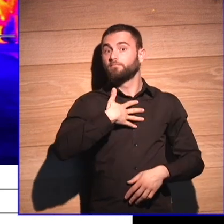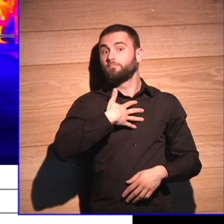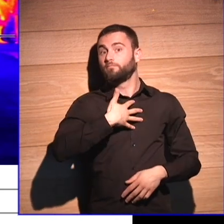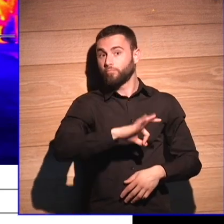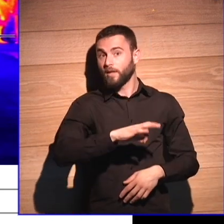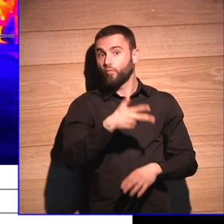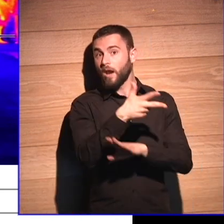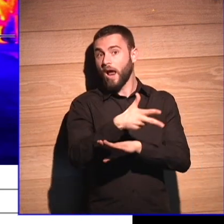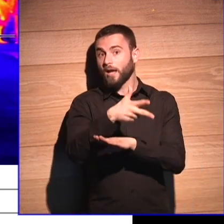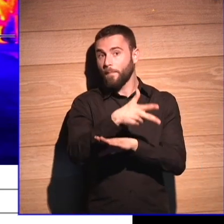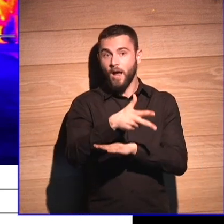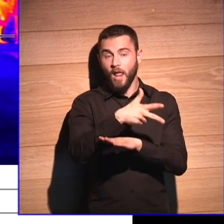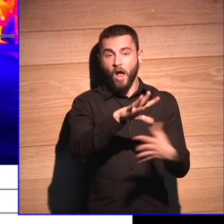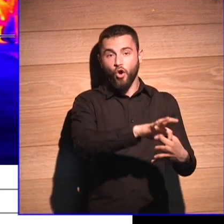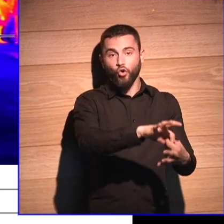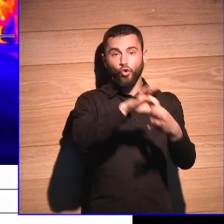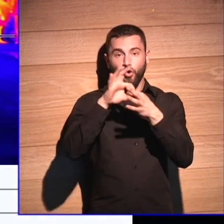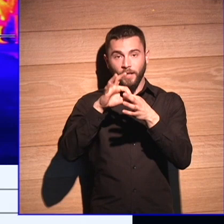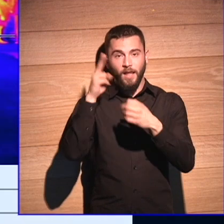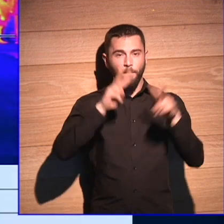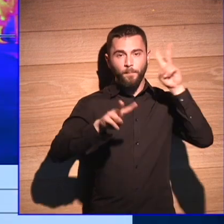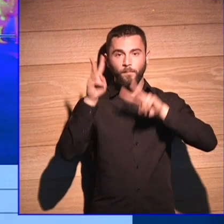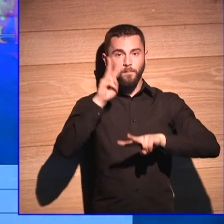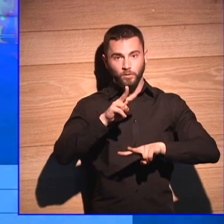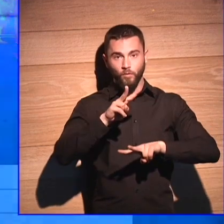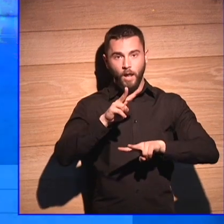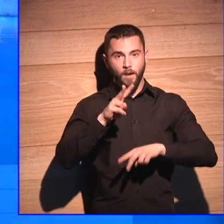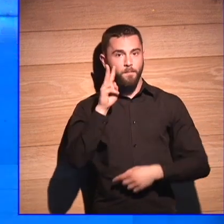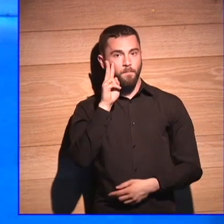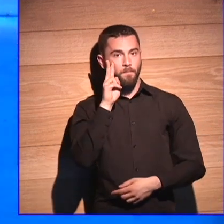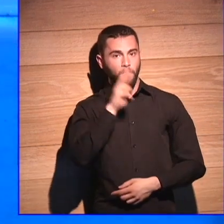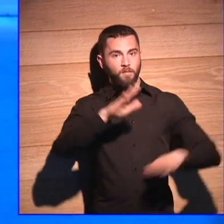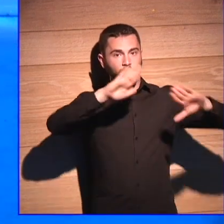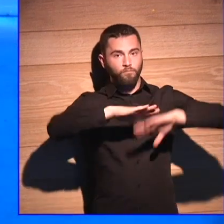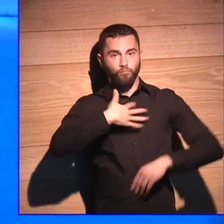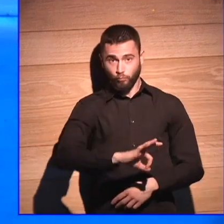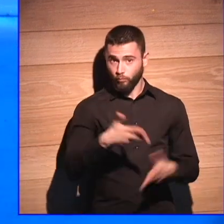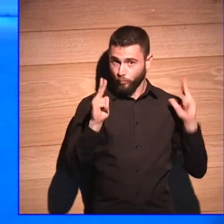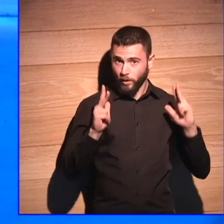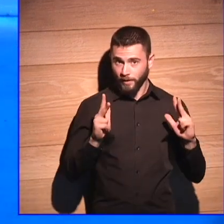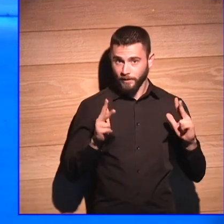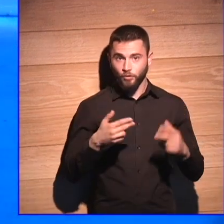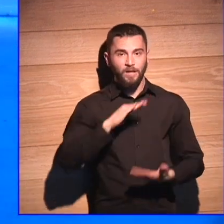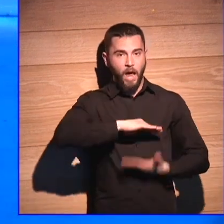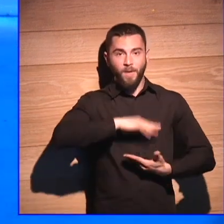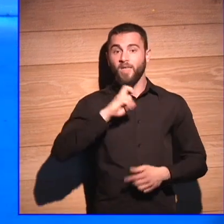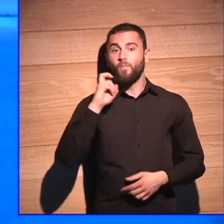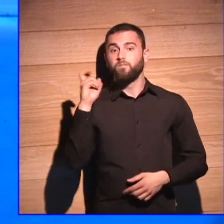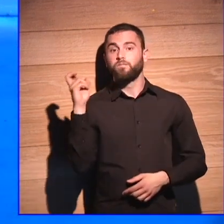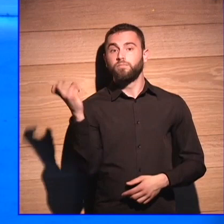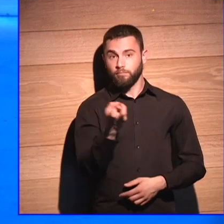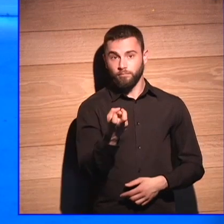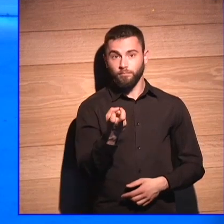través de una cámara conectado al área visual, pues ver de noche. Entonces, todas estas capacidades que